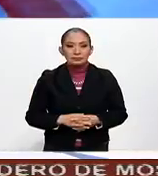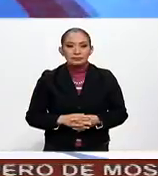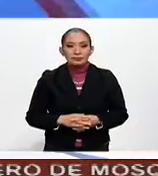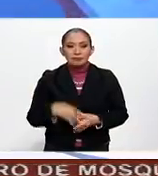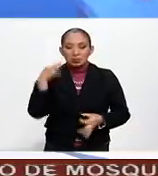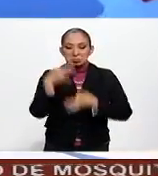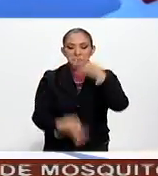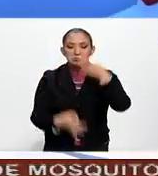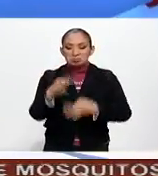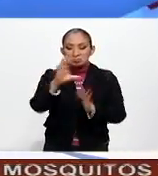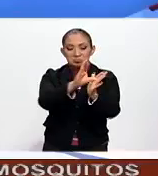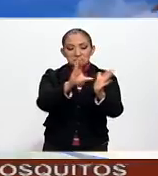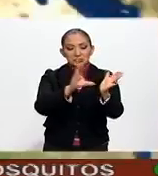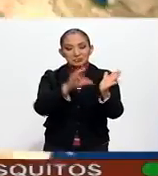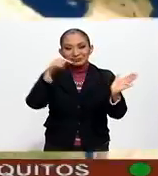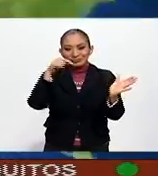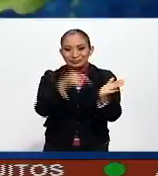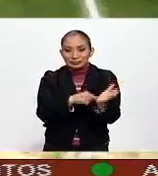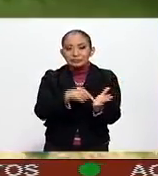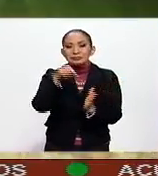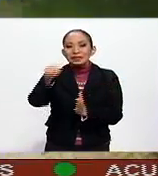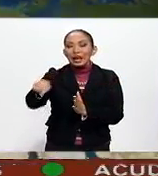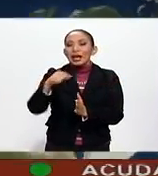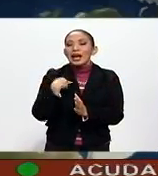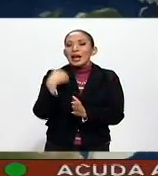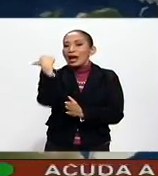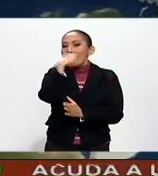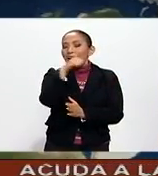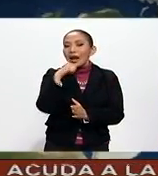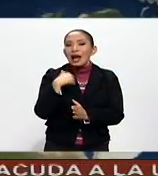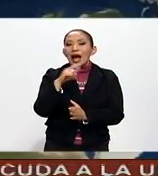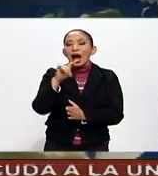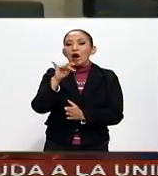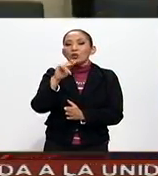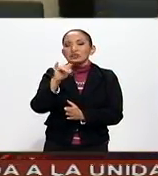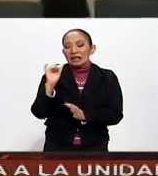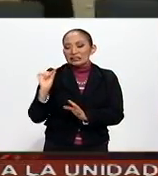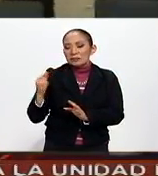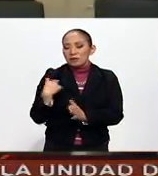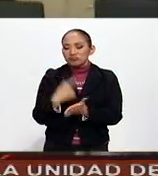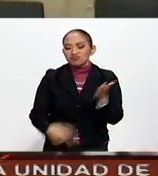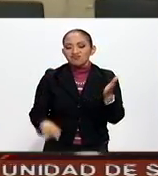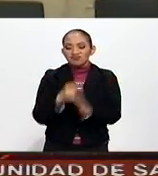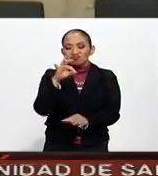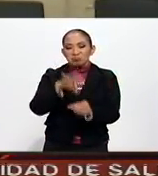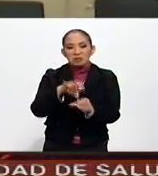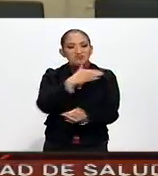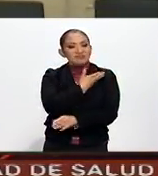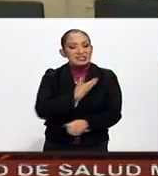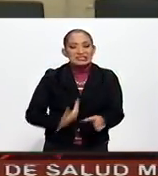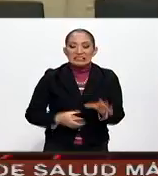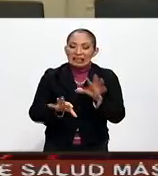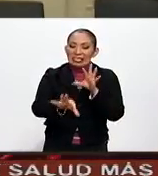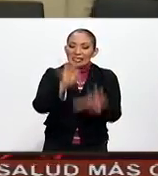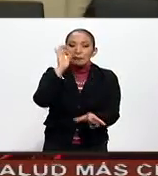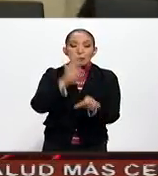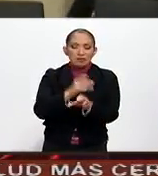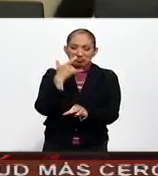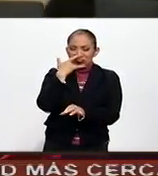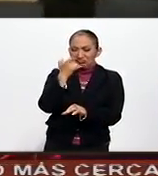El Tribunal Constitucional de Austria anuló hace unas horas las elecciones presidenciales por